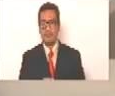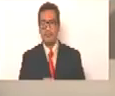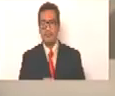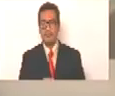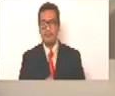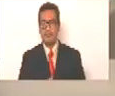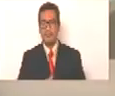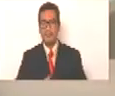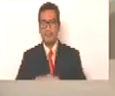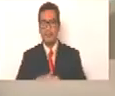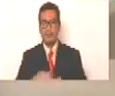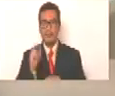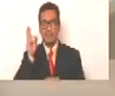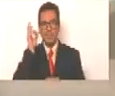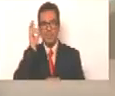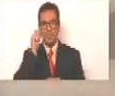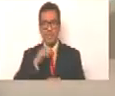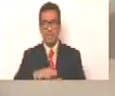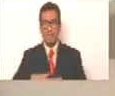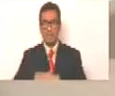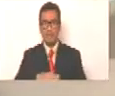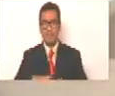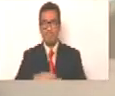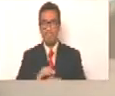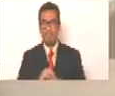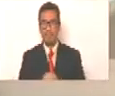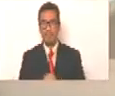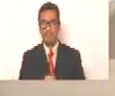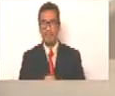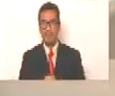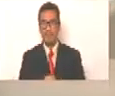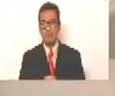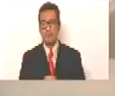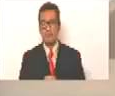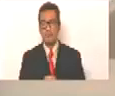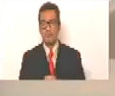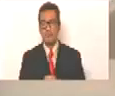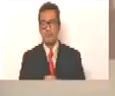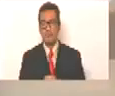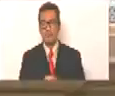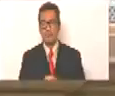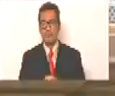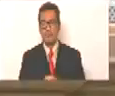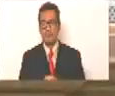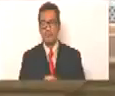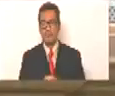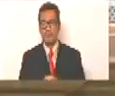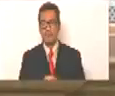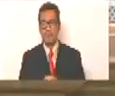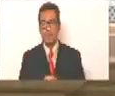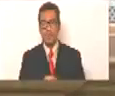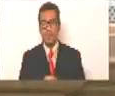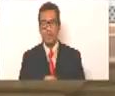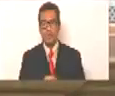incrementar calidad y eficiencia en cultivos, equipos y procesos. Es todo, ciudadano presidente. En